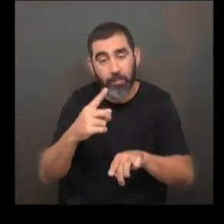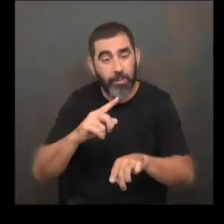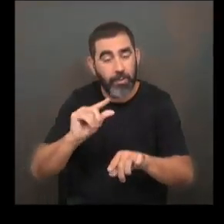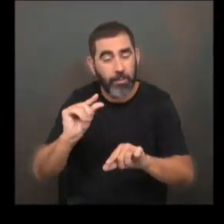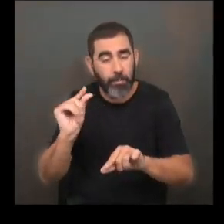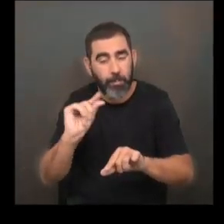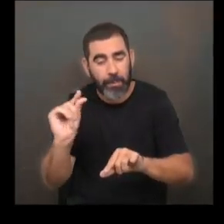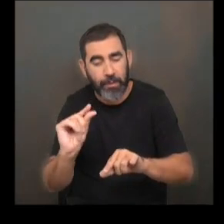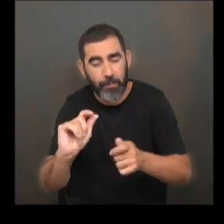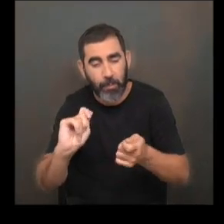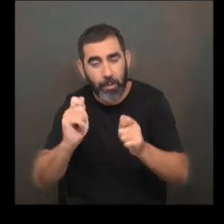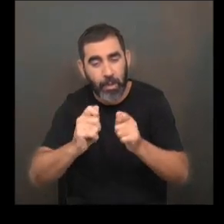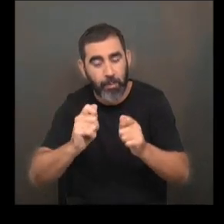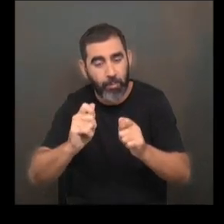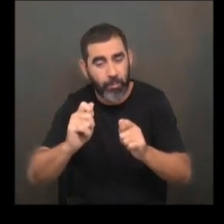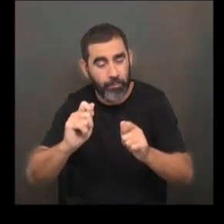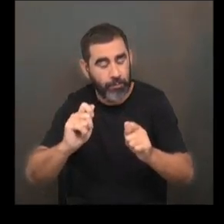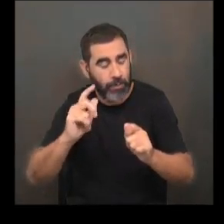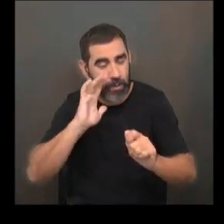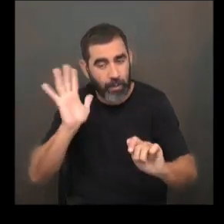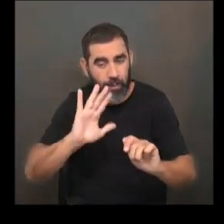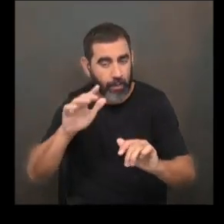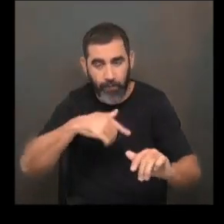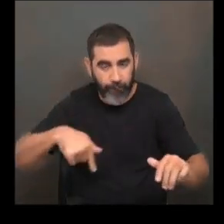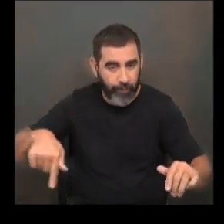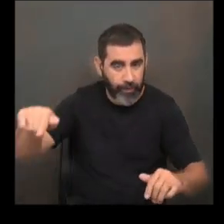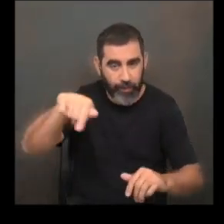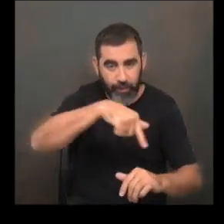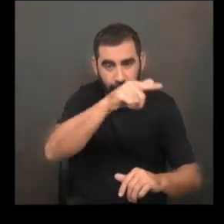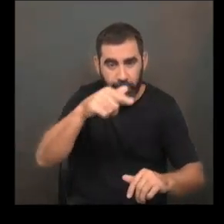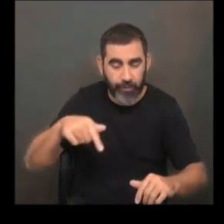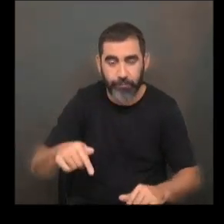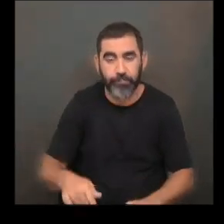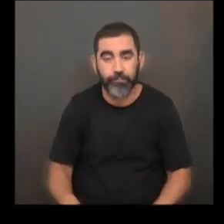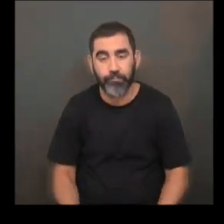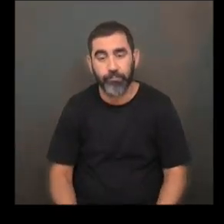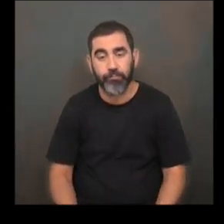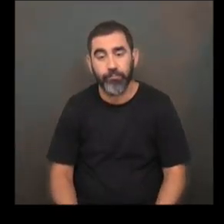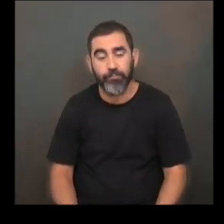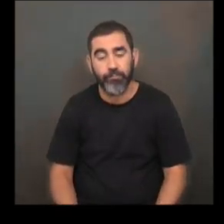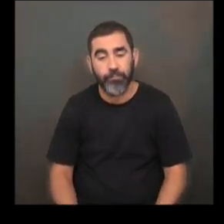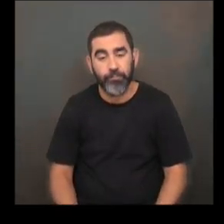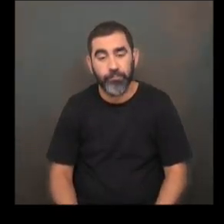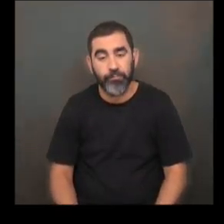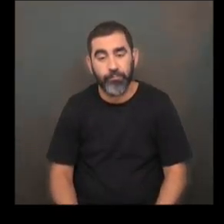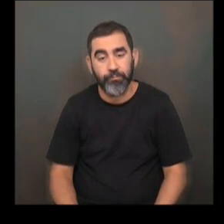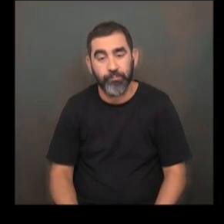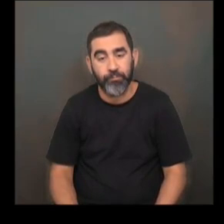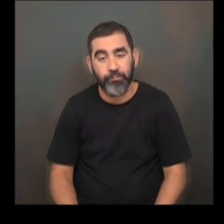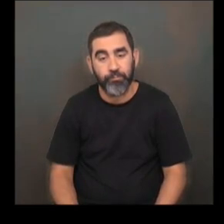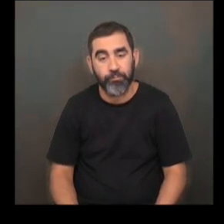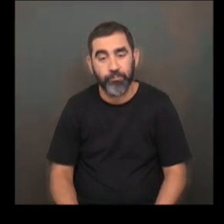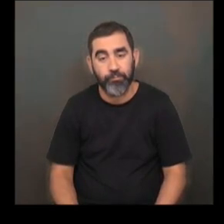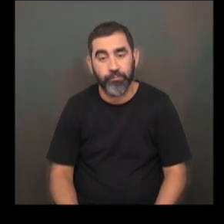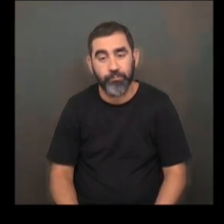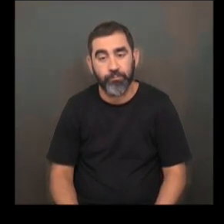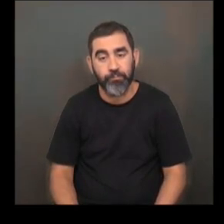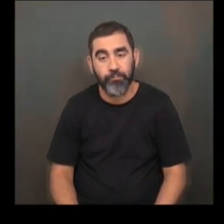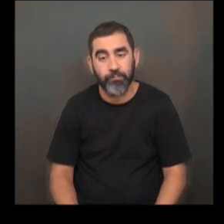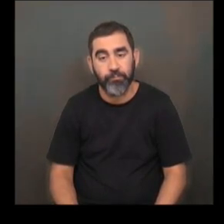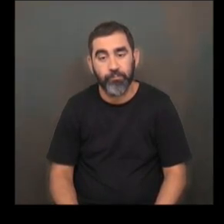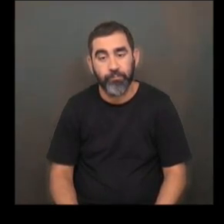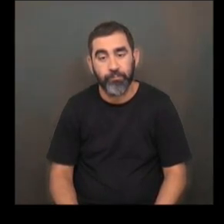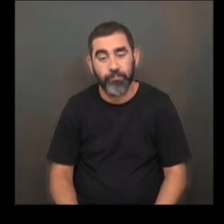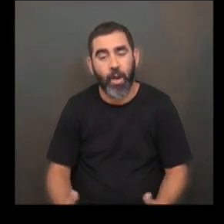tiempo, variación claro. lo termina generando. Ahora, Es importante que esas órbitas, que las que vamos a ver luego también de 3 cuerpos, que se han descubierto